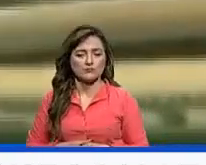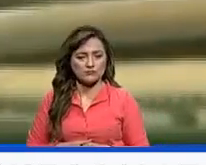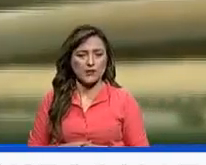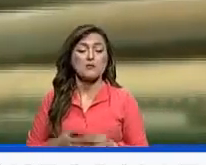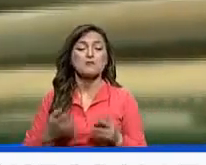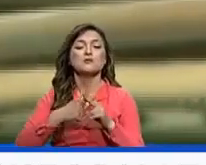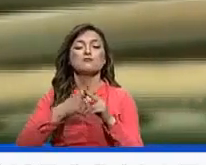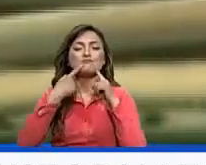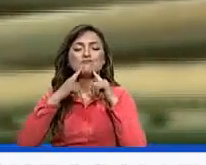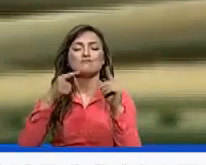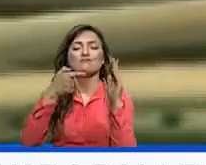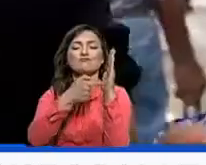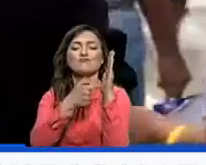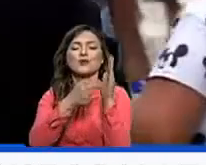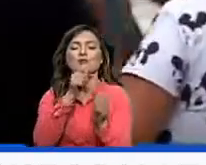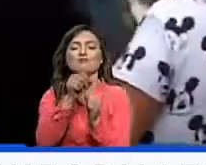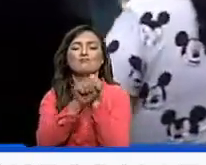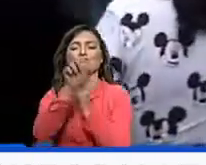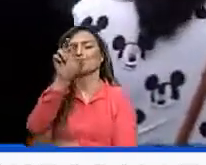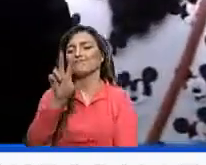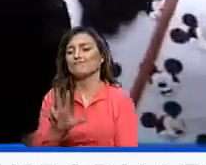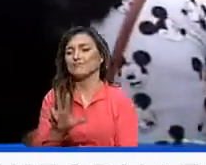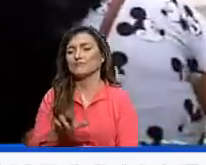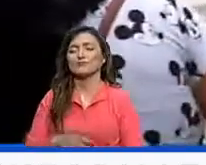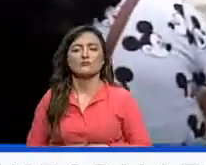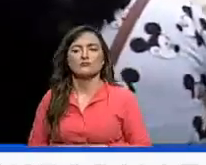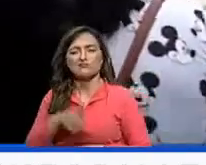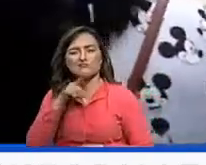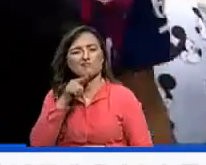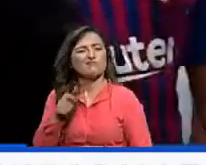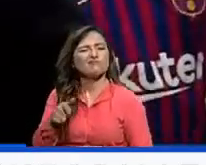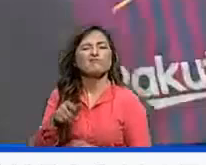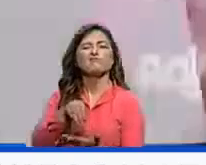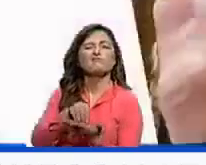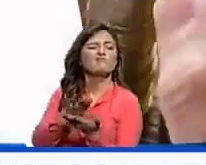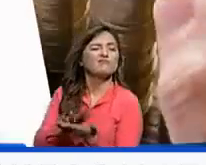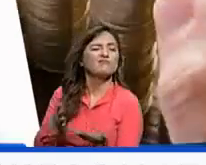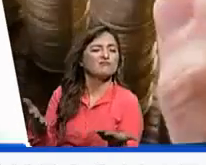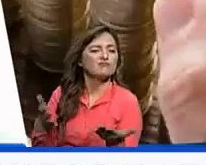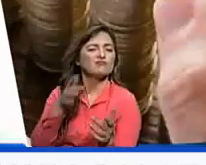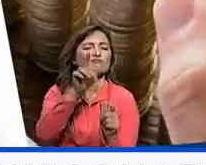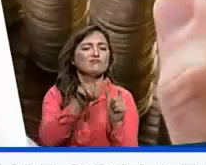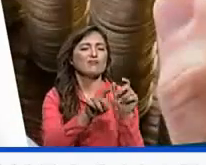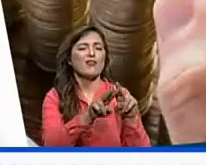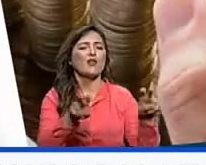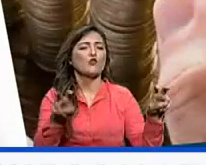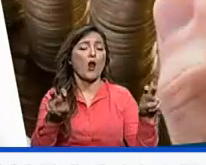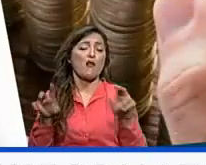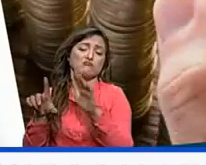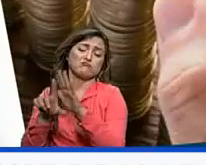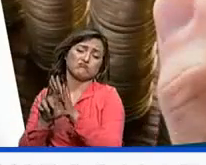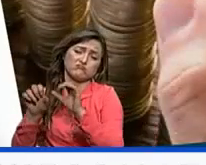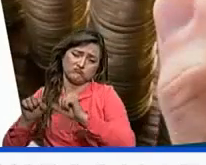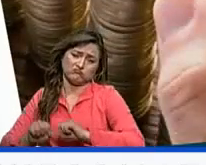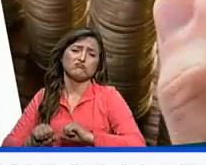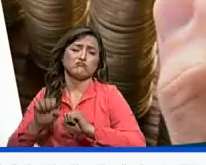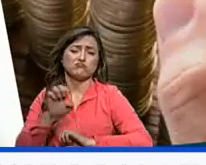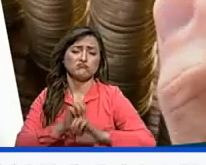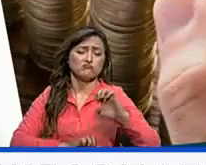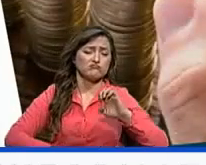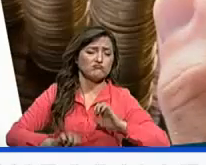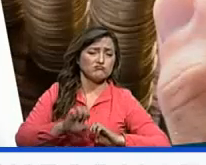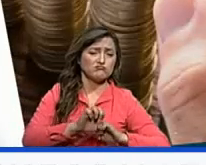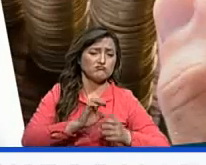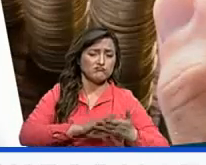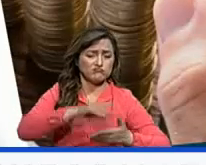de la primera declaración de impuestos. Pero, ¿quiénes se acogerían al RIMPE? Las personas naturales y jurídicas que se califiquen